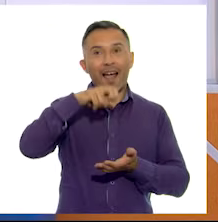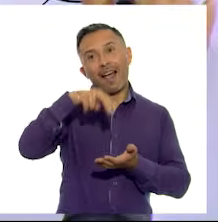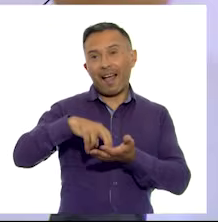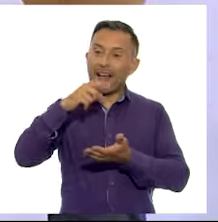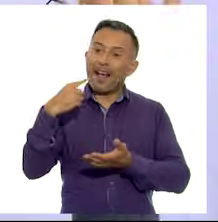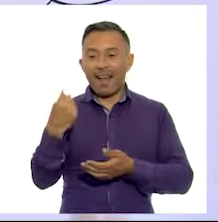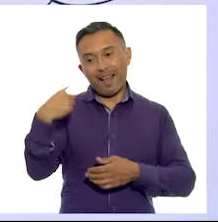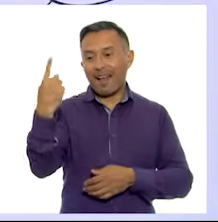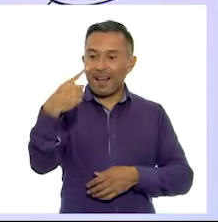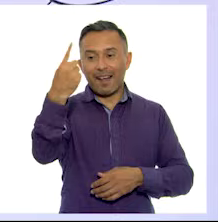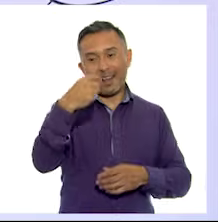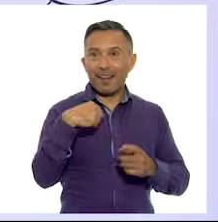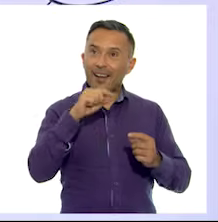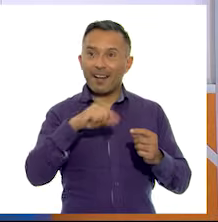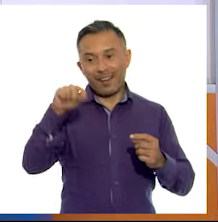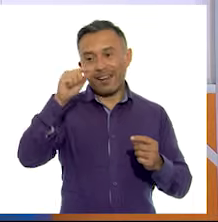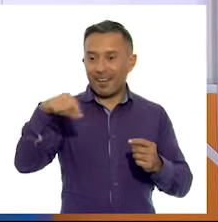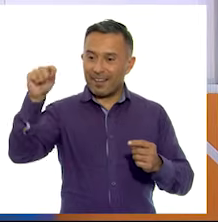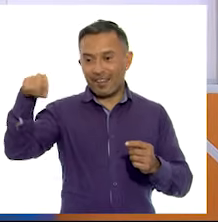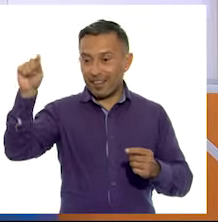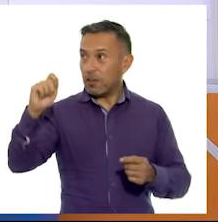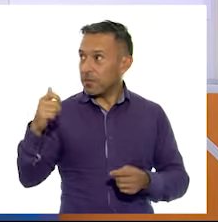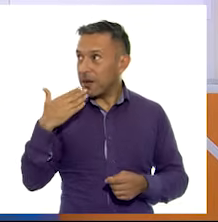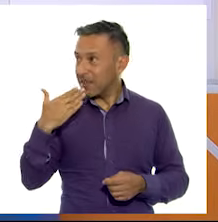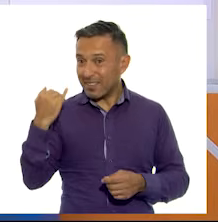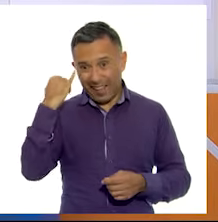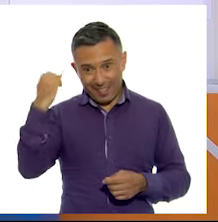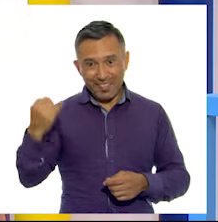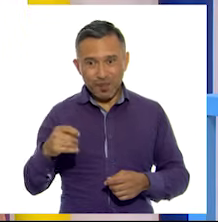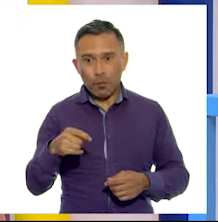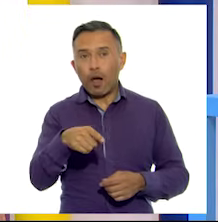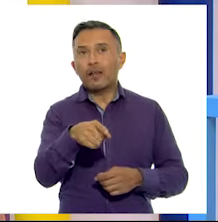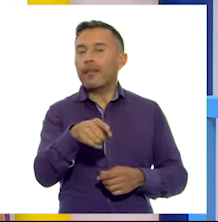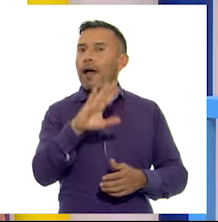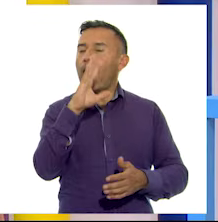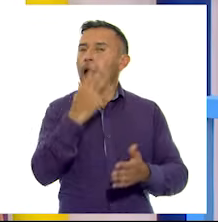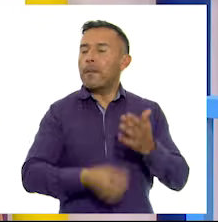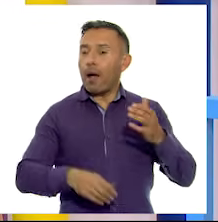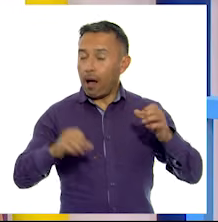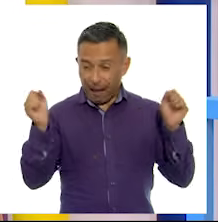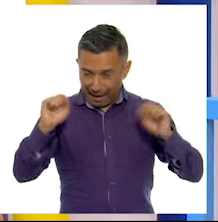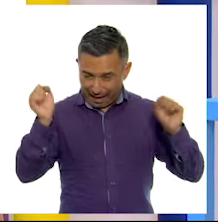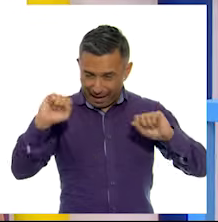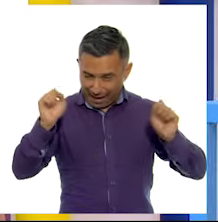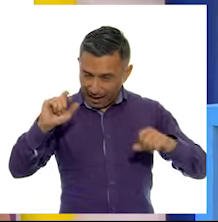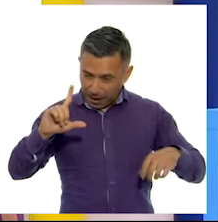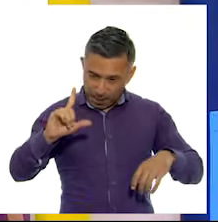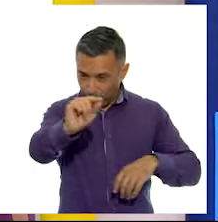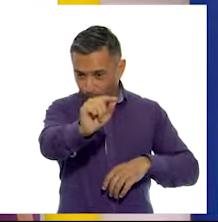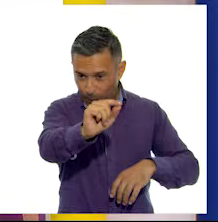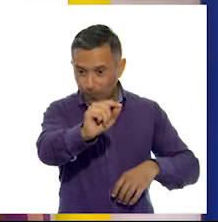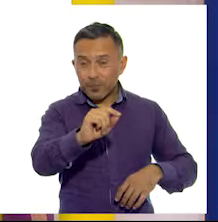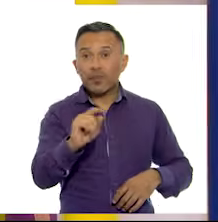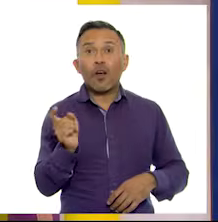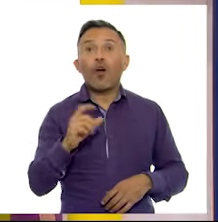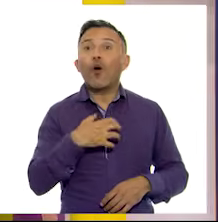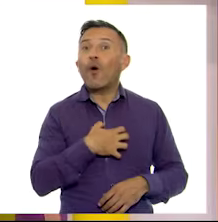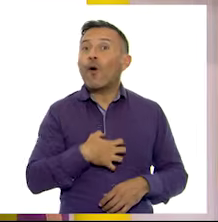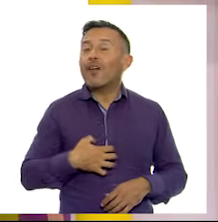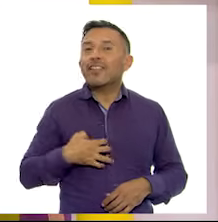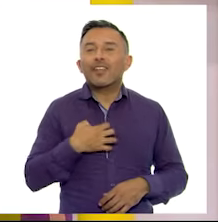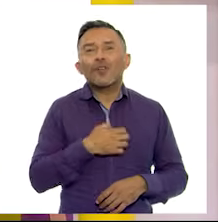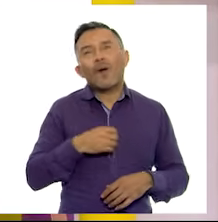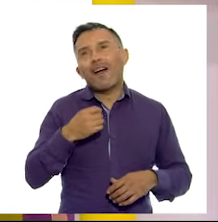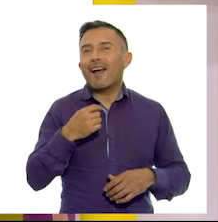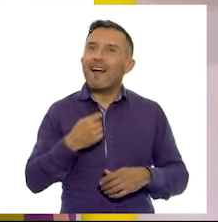¡Ay, claro! Claro, porque este nada más se echó a correr a gran velocidad, pero si va alegre, hace líneas curvas